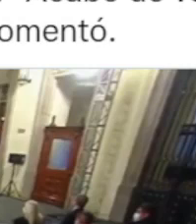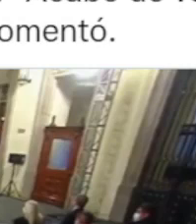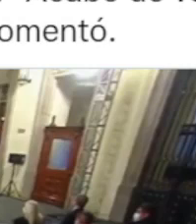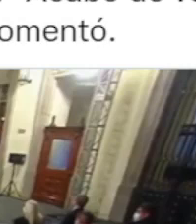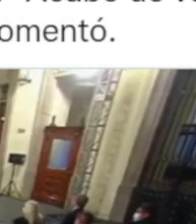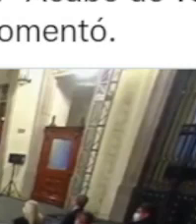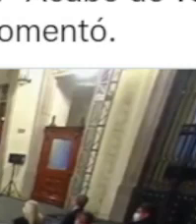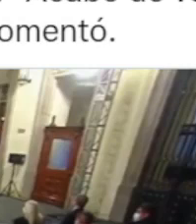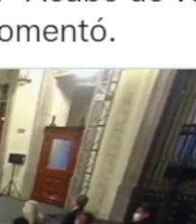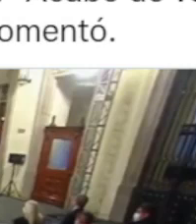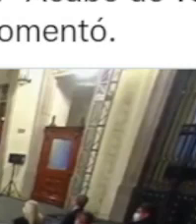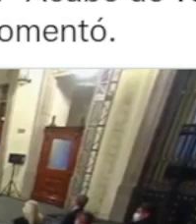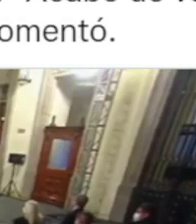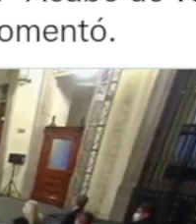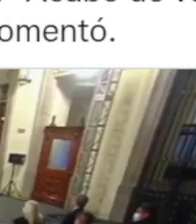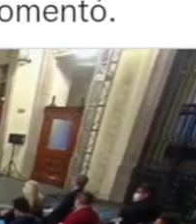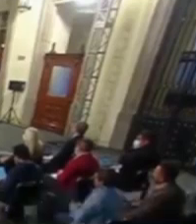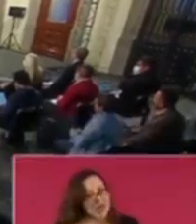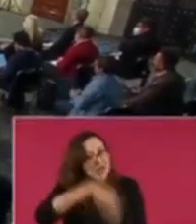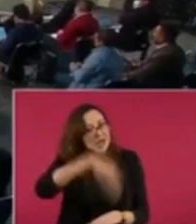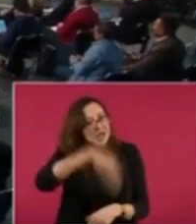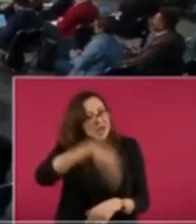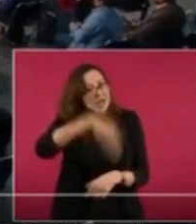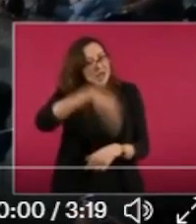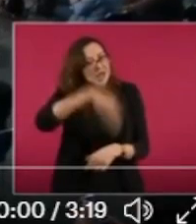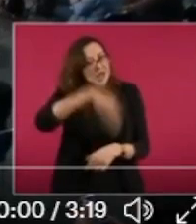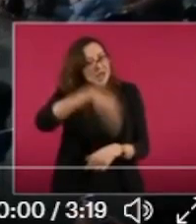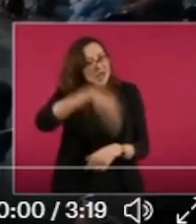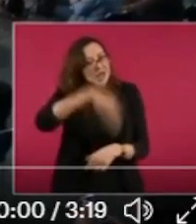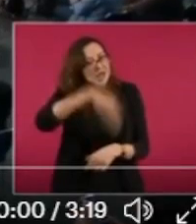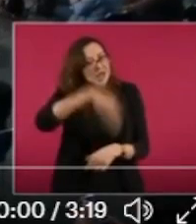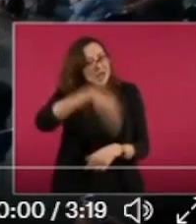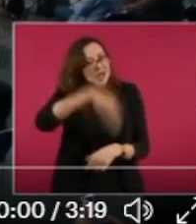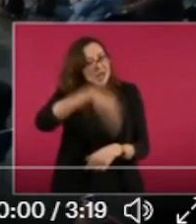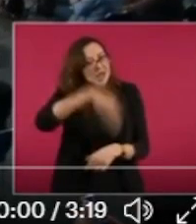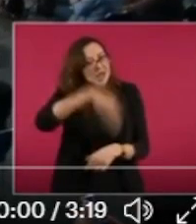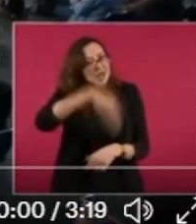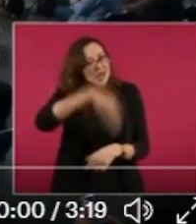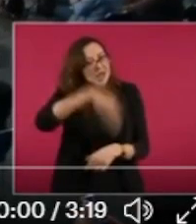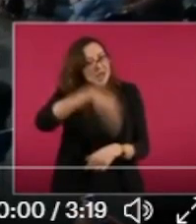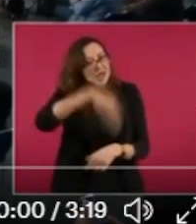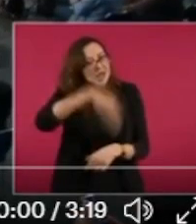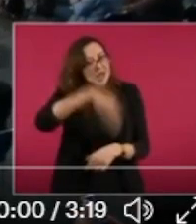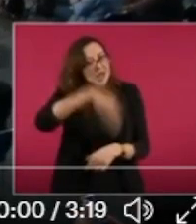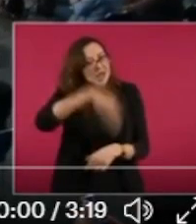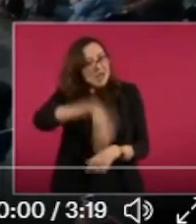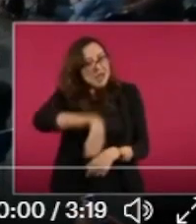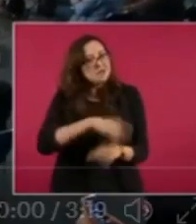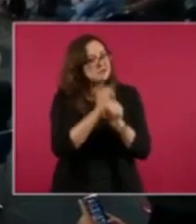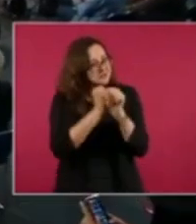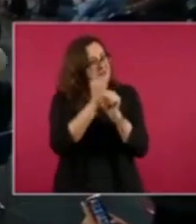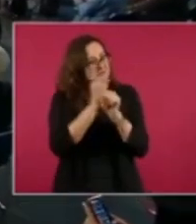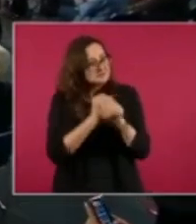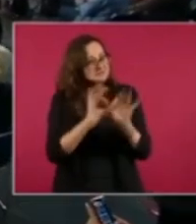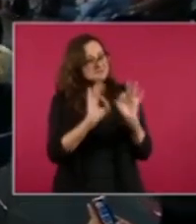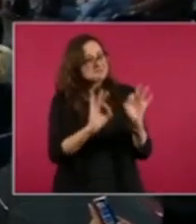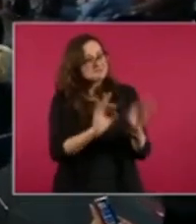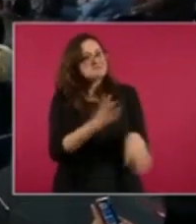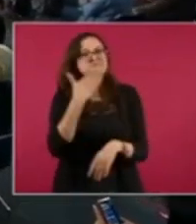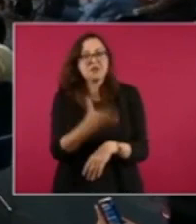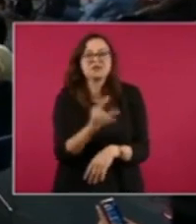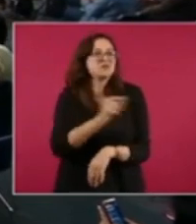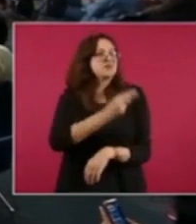proyecto en Yucatán hace 15 días eso lo comentó el presidente Andrés Manuel López el cual hizo este anuncio